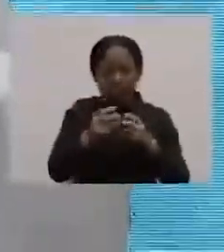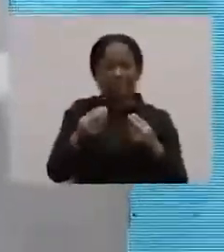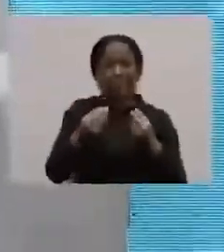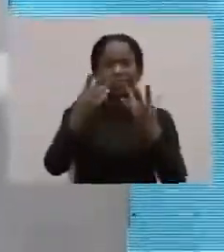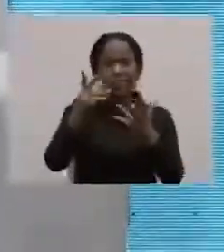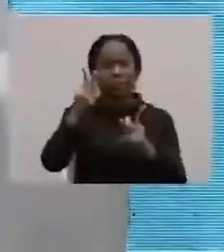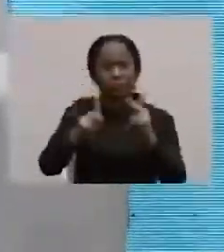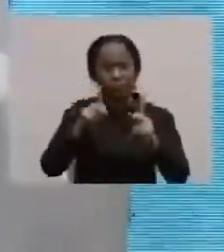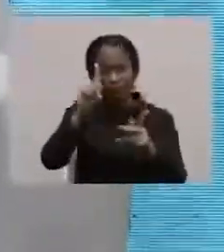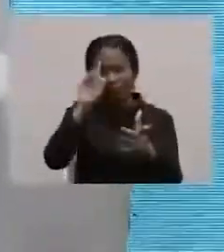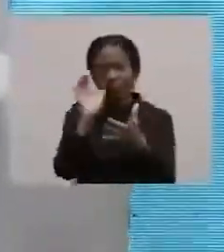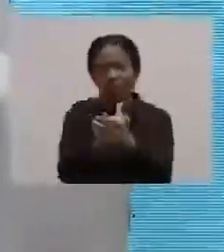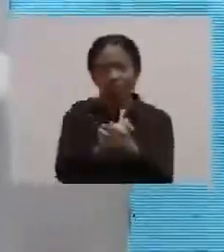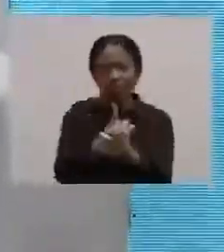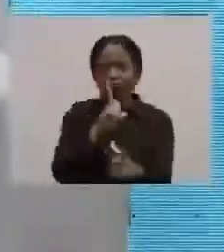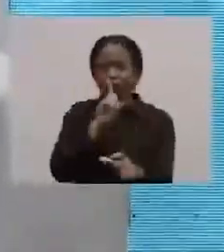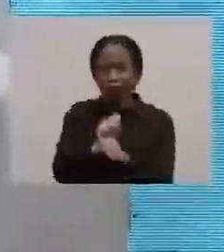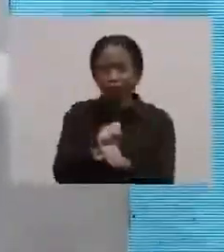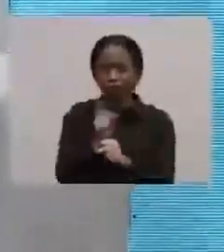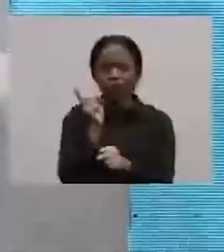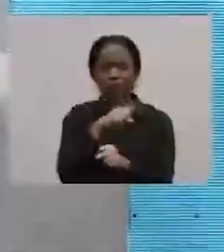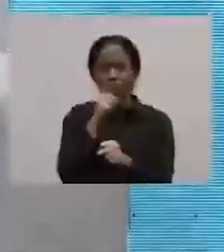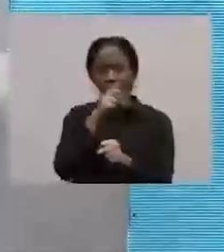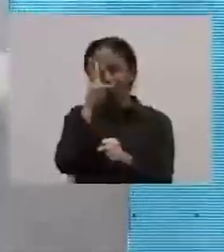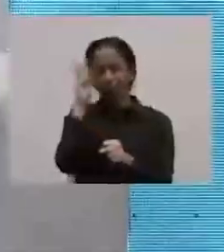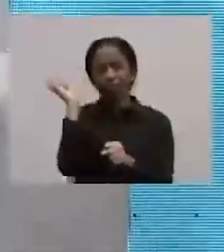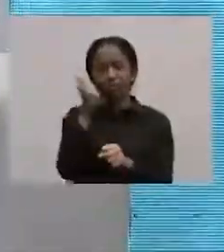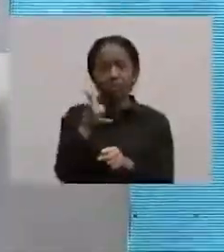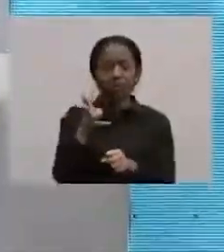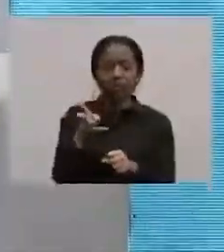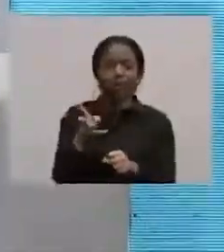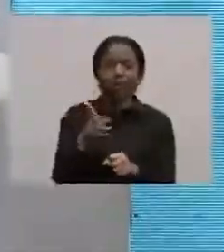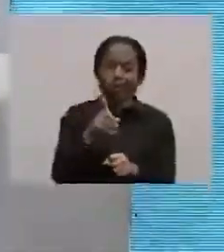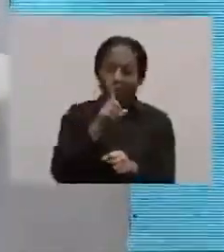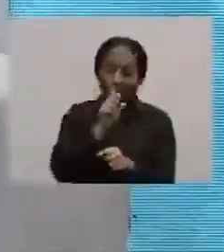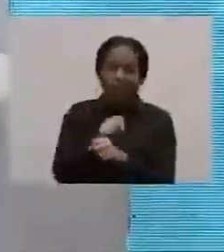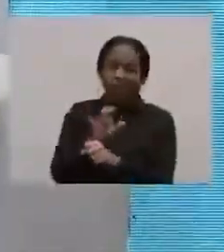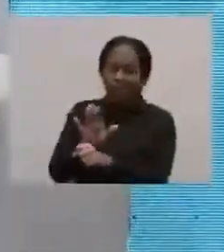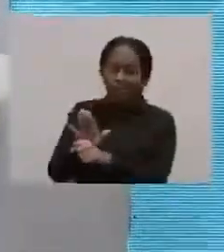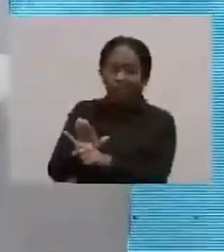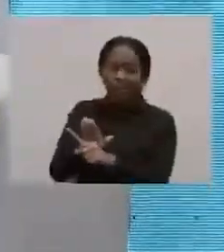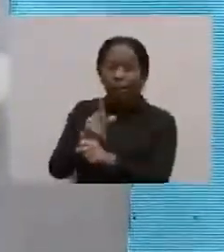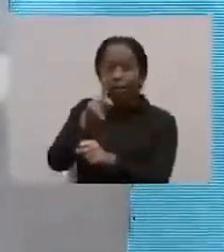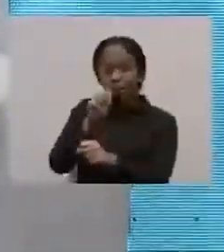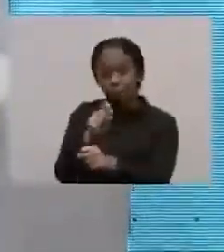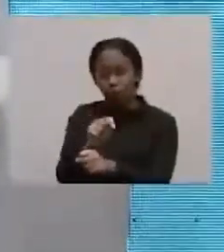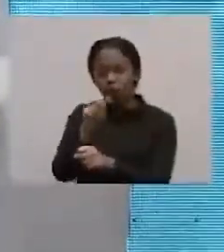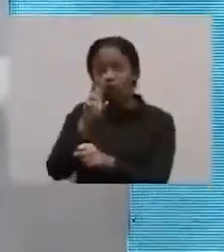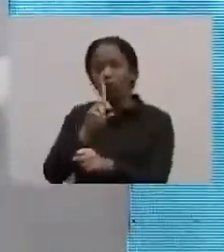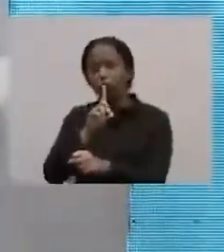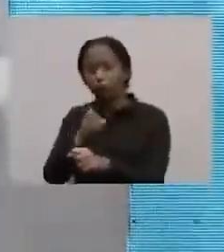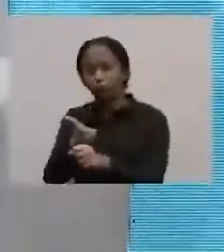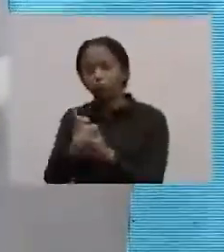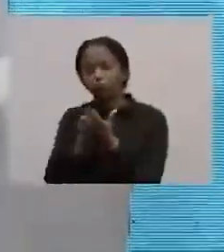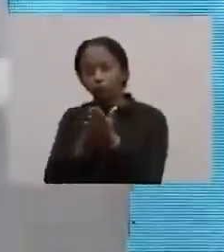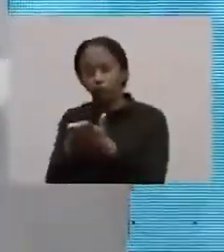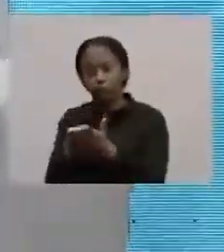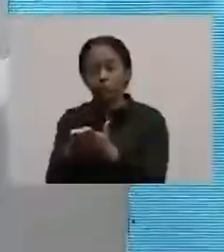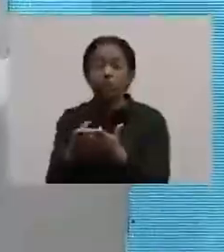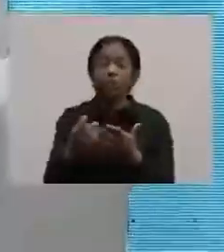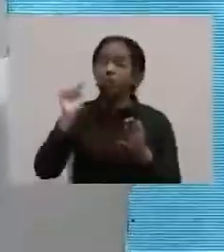gente que está pasando lo que no está pasando? Es la era de la posverdad que llamaban, y muchos